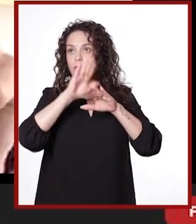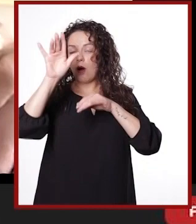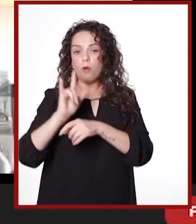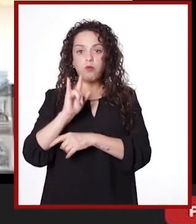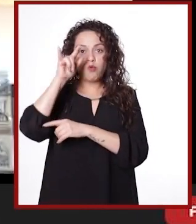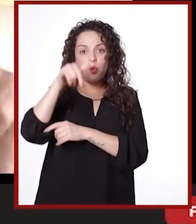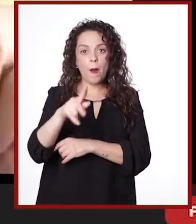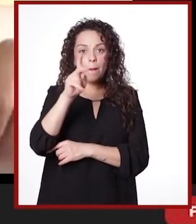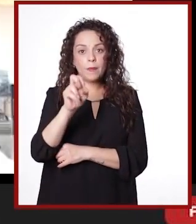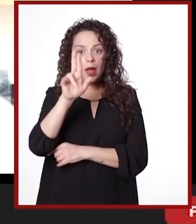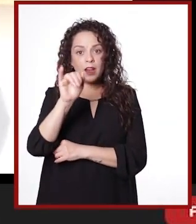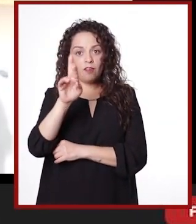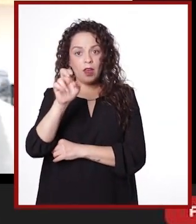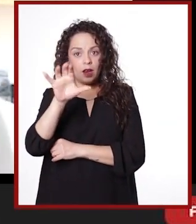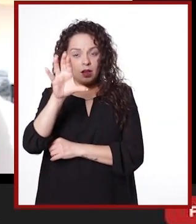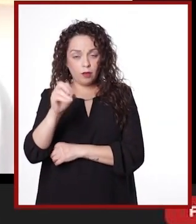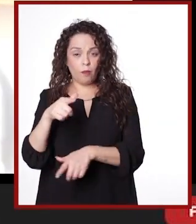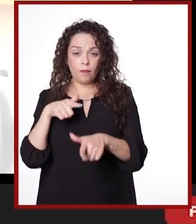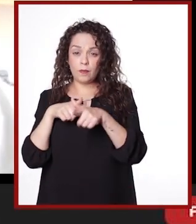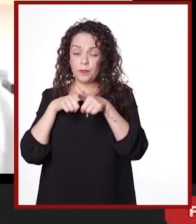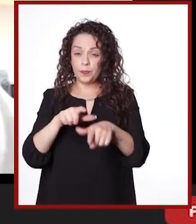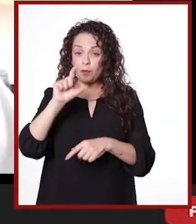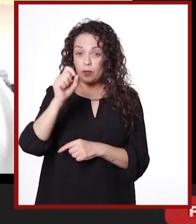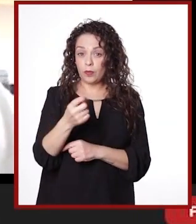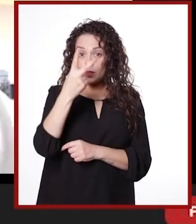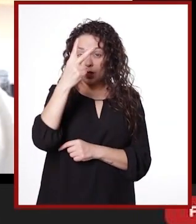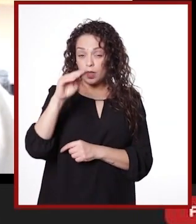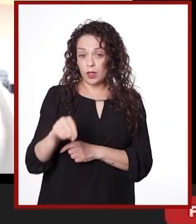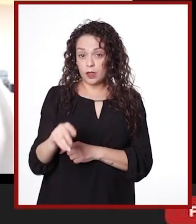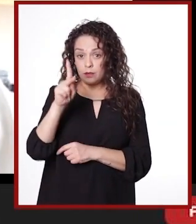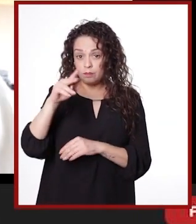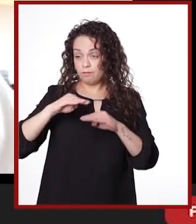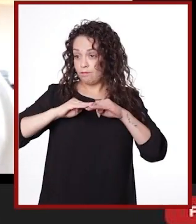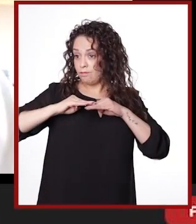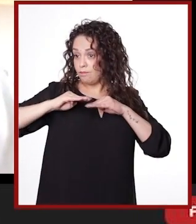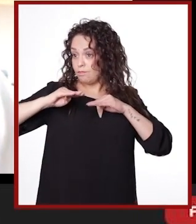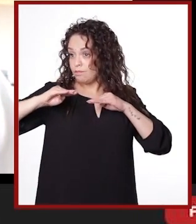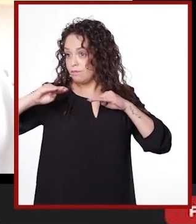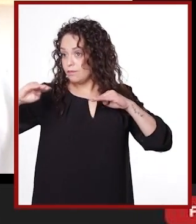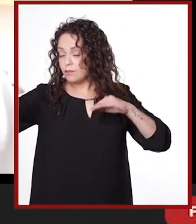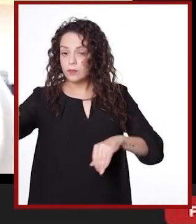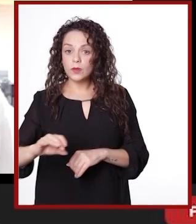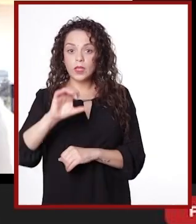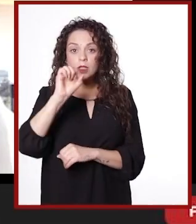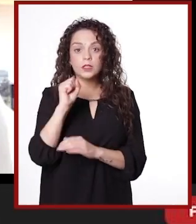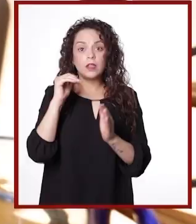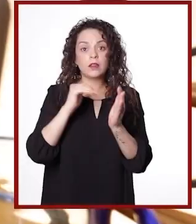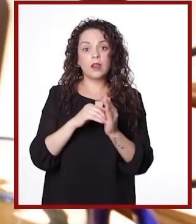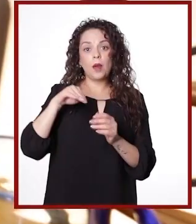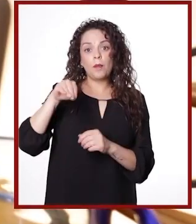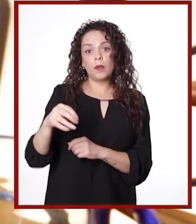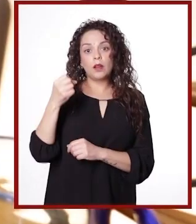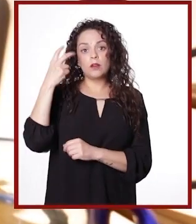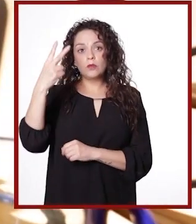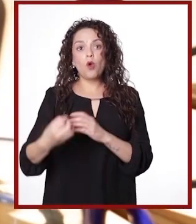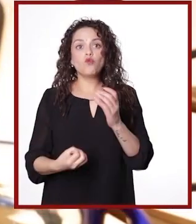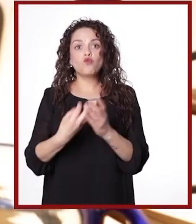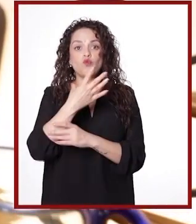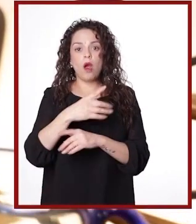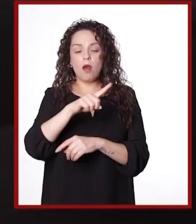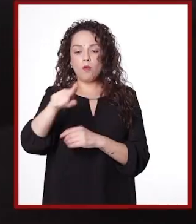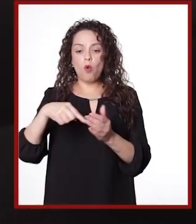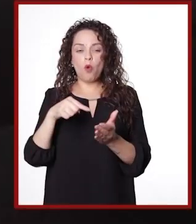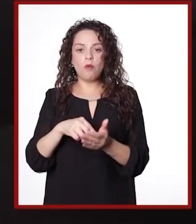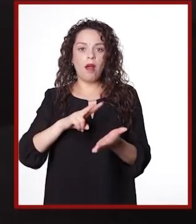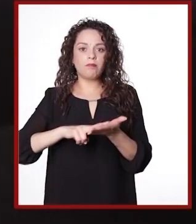México a lo largo de 22 kilómetros en más de 60,000 metros cuadrados de nuevas áreas verdes. Wow,